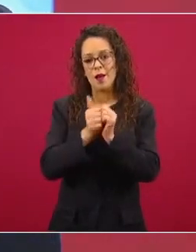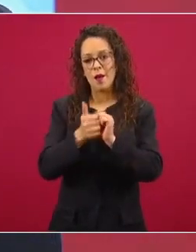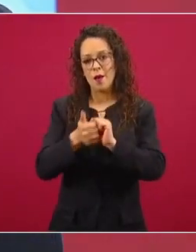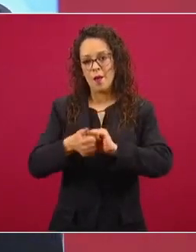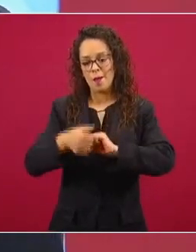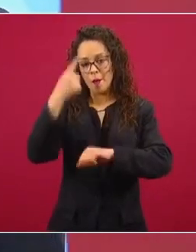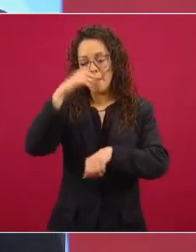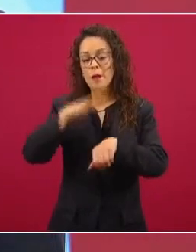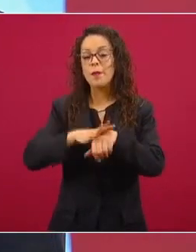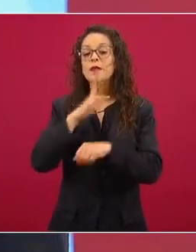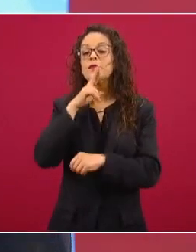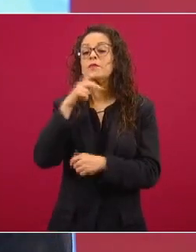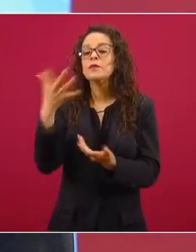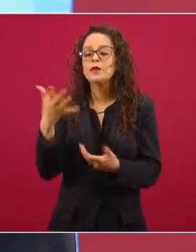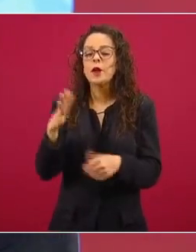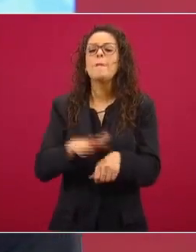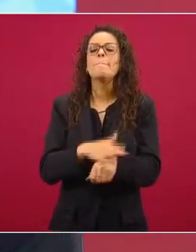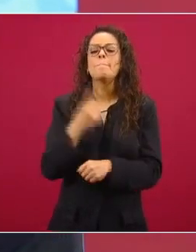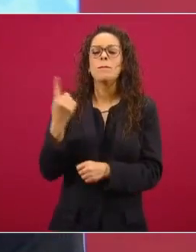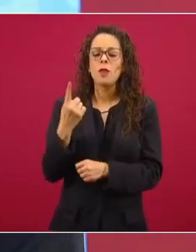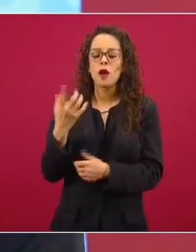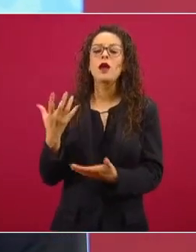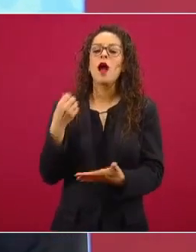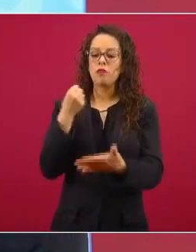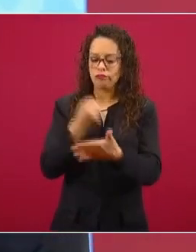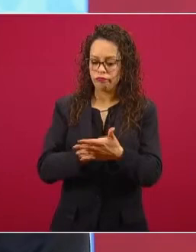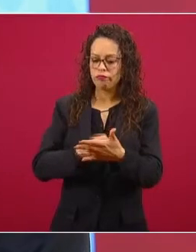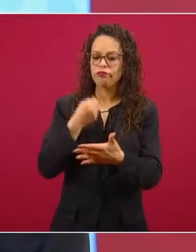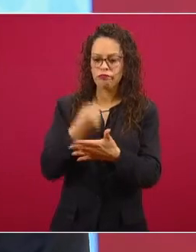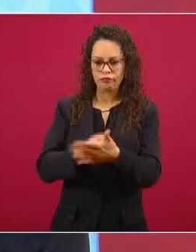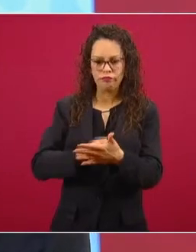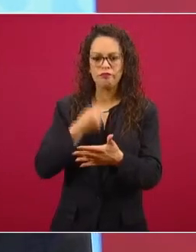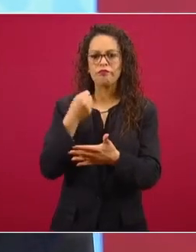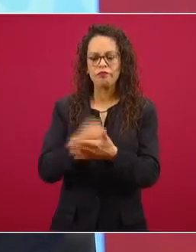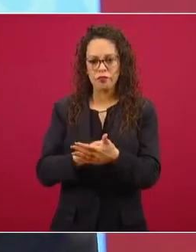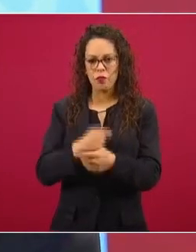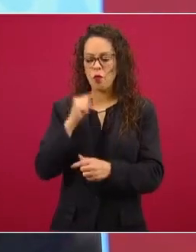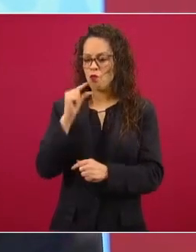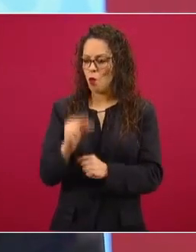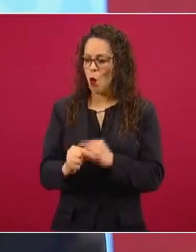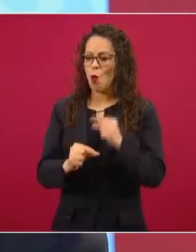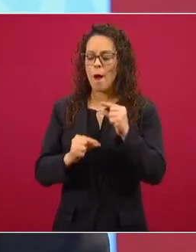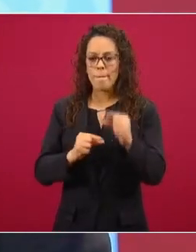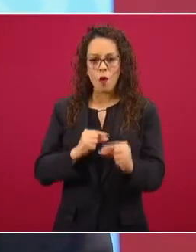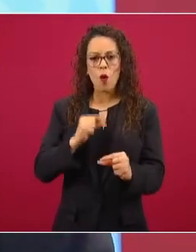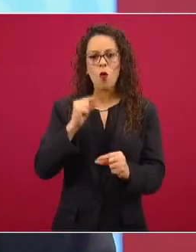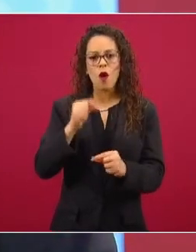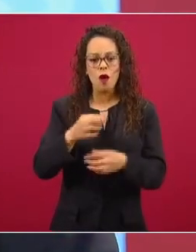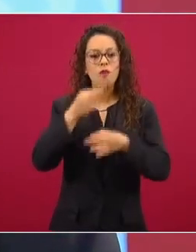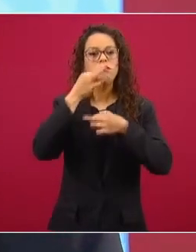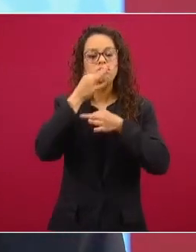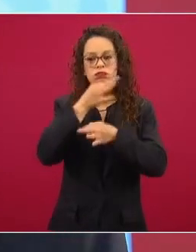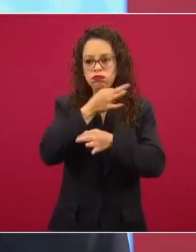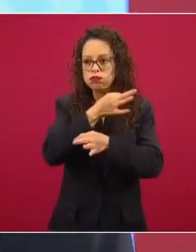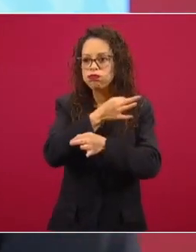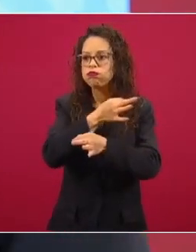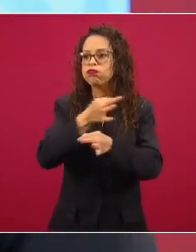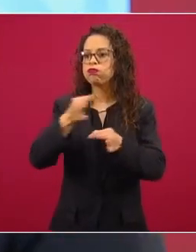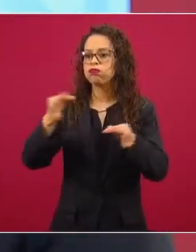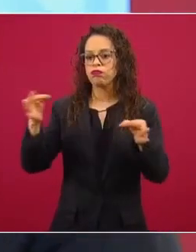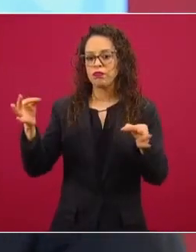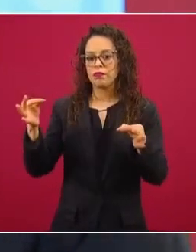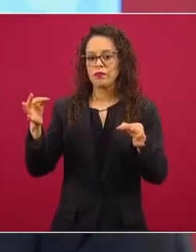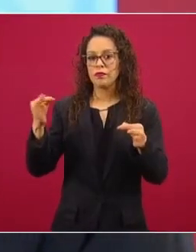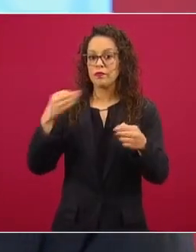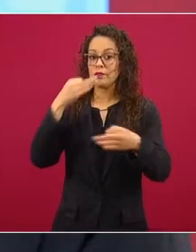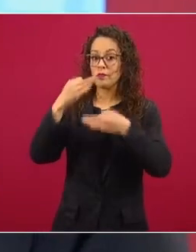insistimos y poco a poco se fue internalizando el mensaje de que no se